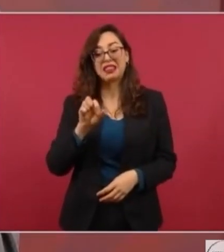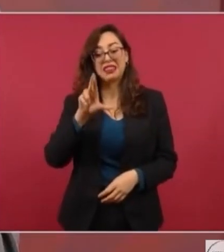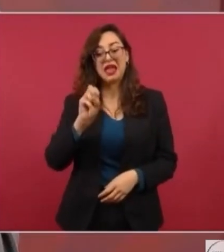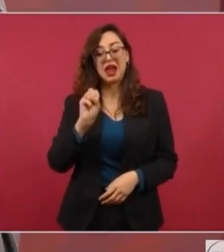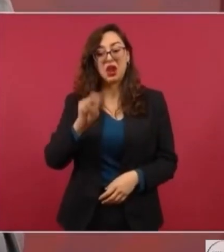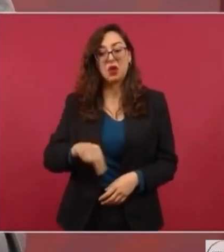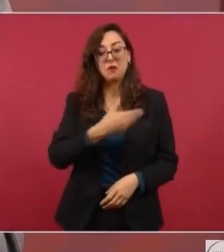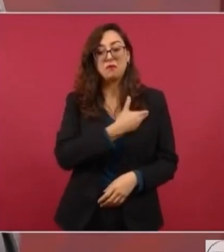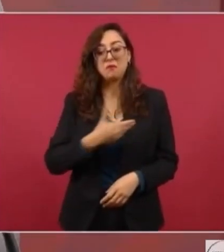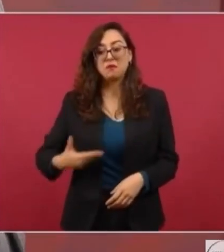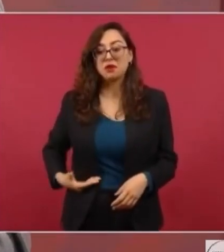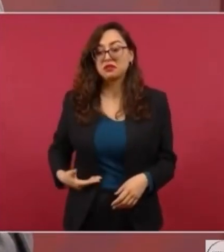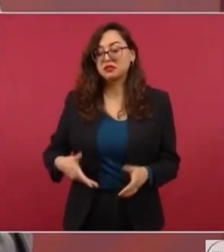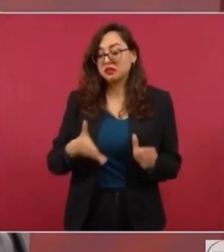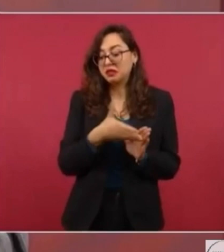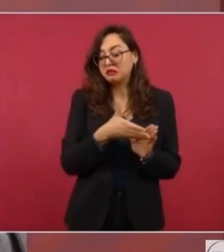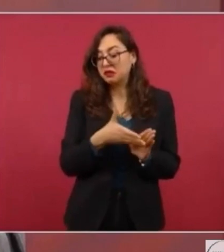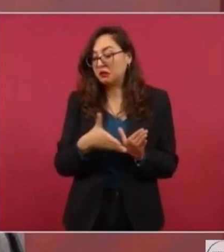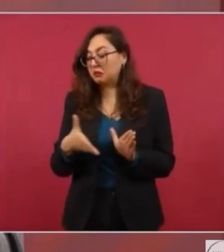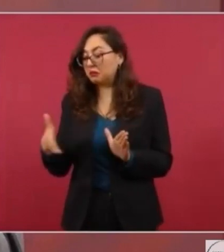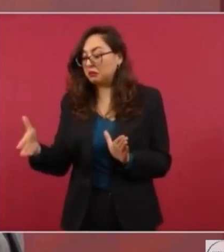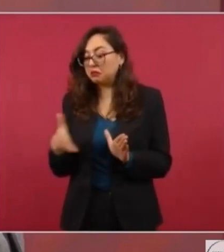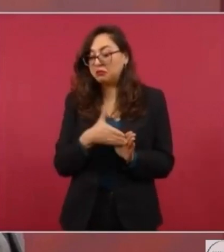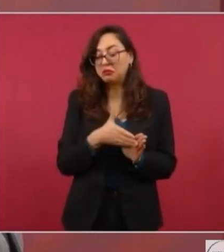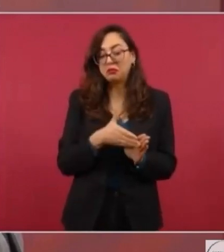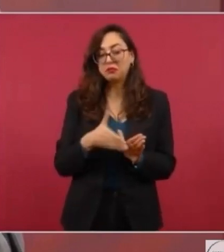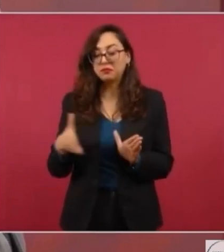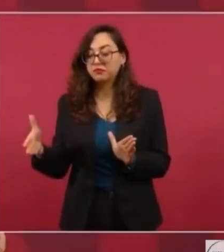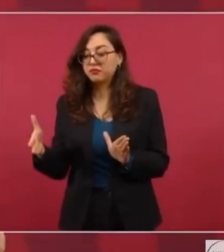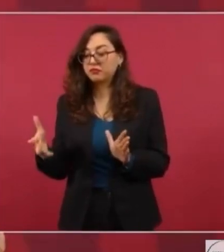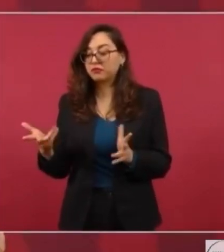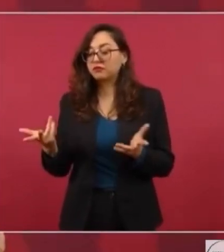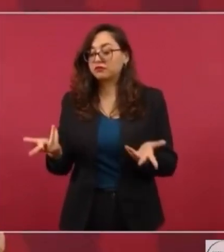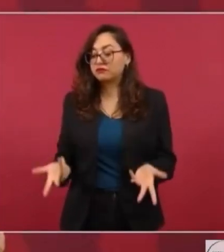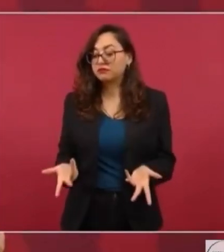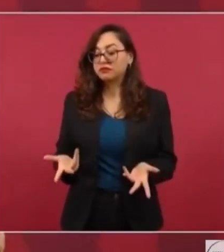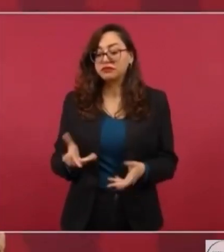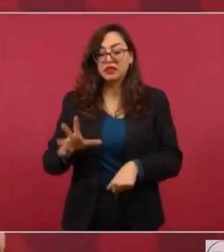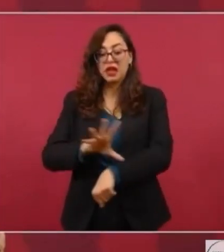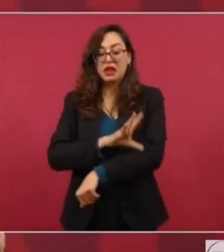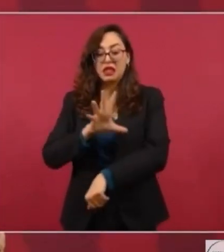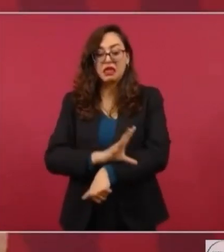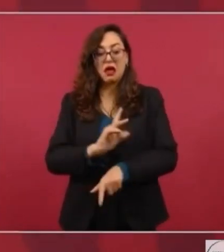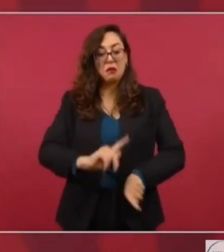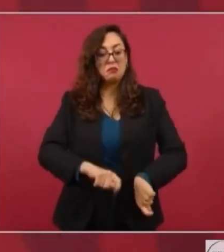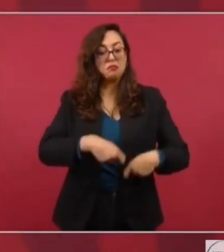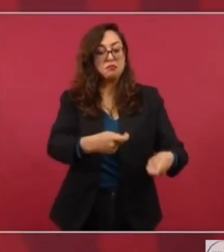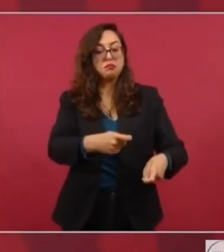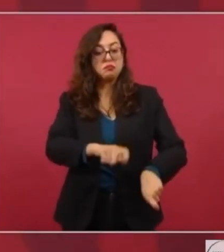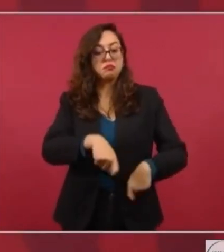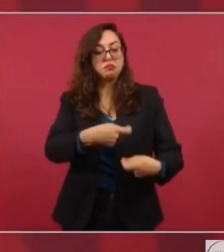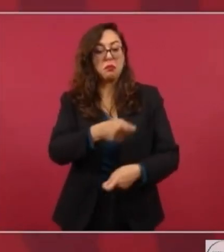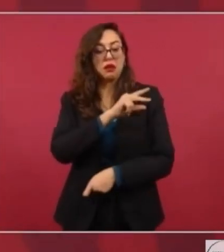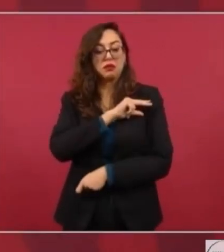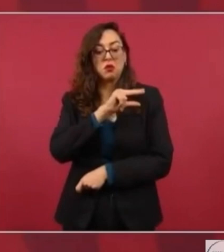que termina y se va de consejero de Iberdrola. Bueno,